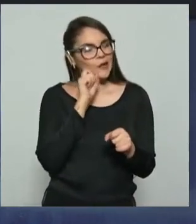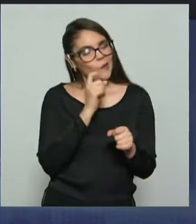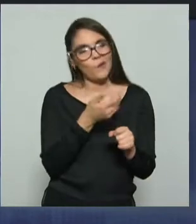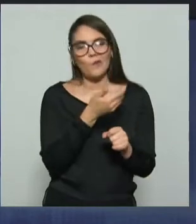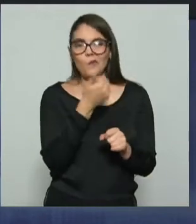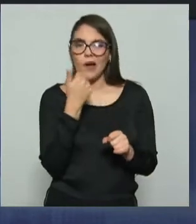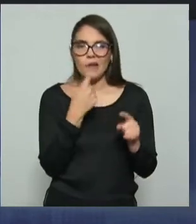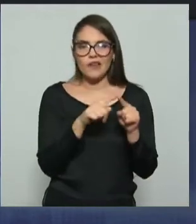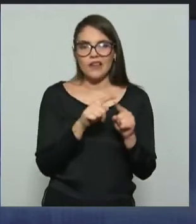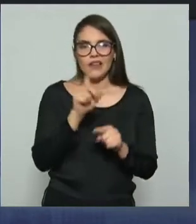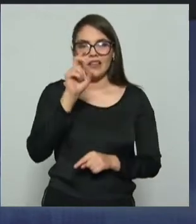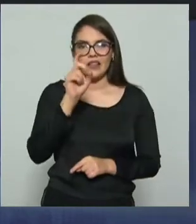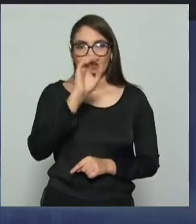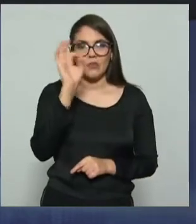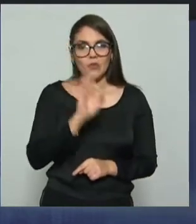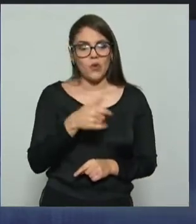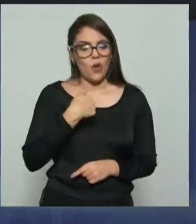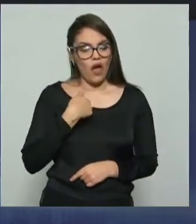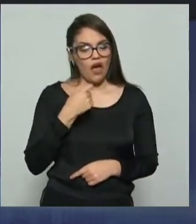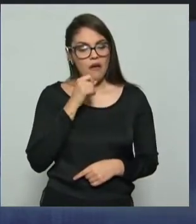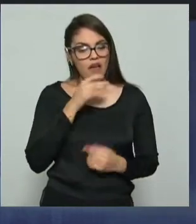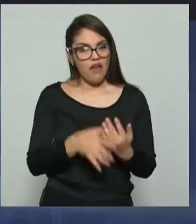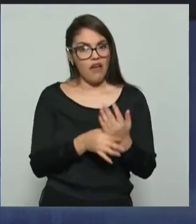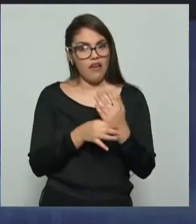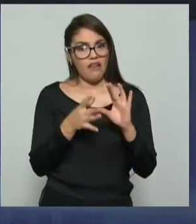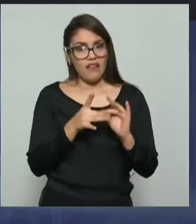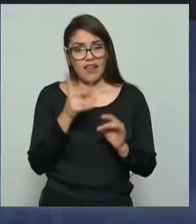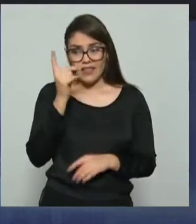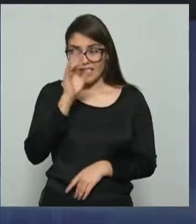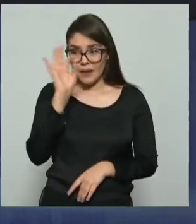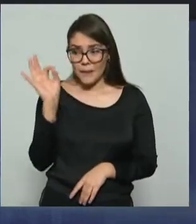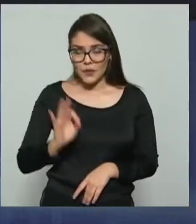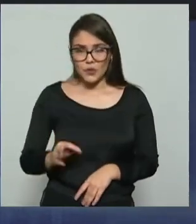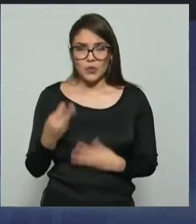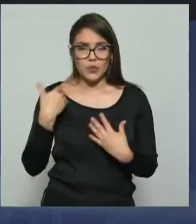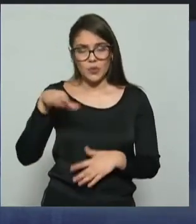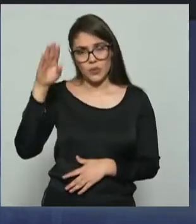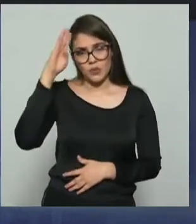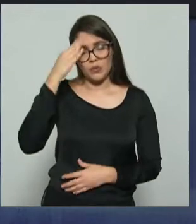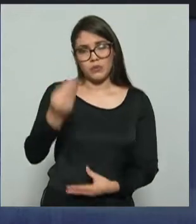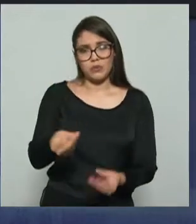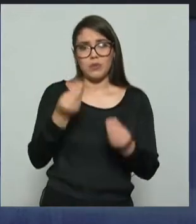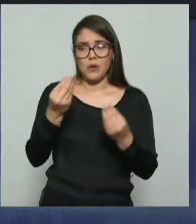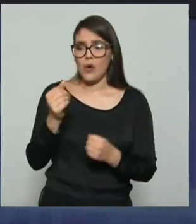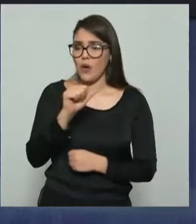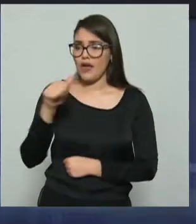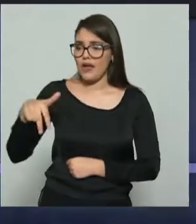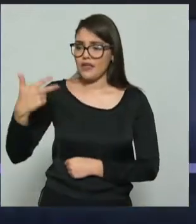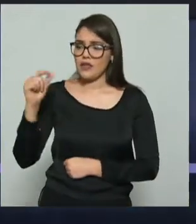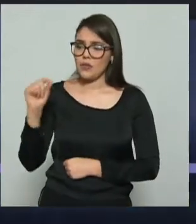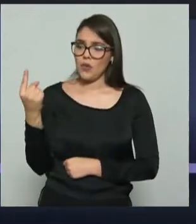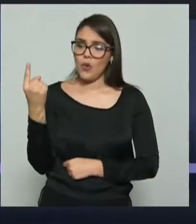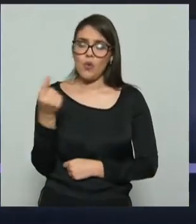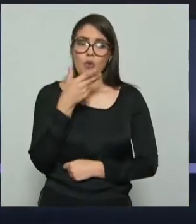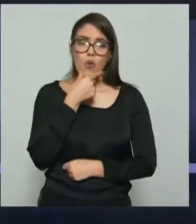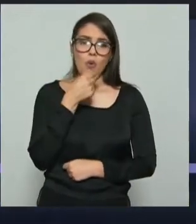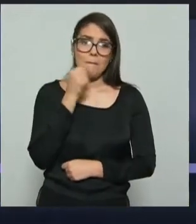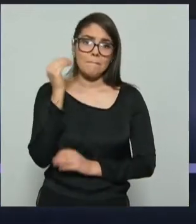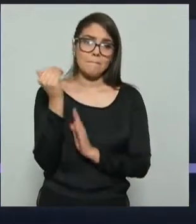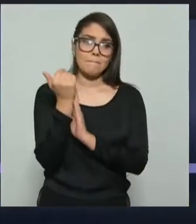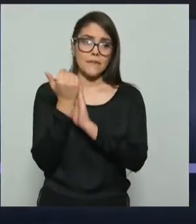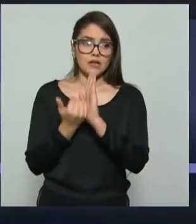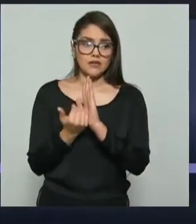30.8% declarado por ellas mismas. Es un número muy alto. Contra el 13.1% de los hombres. Es decir, la